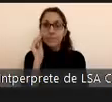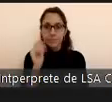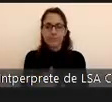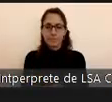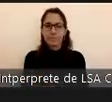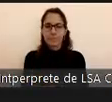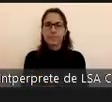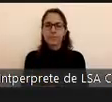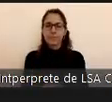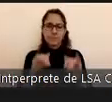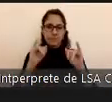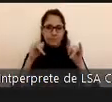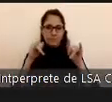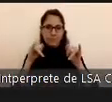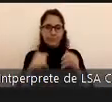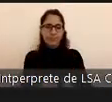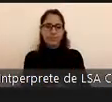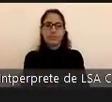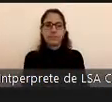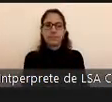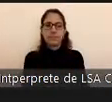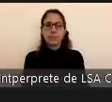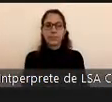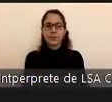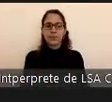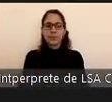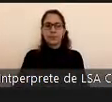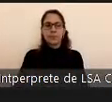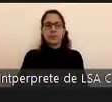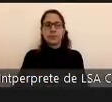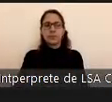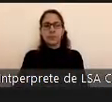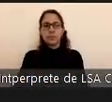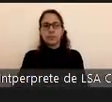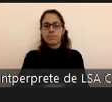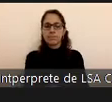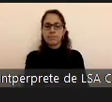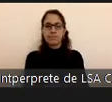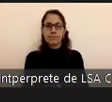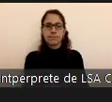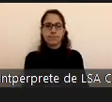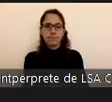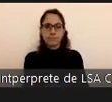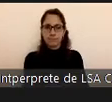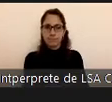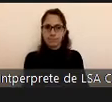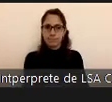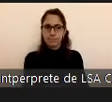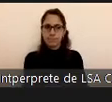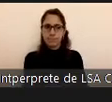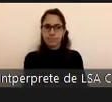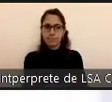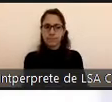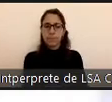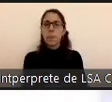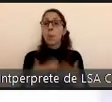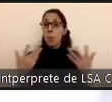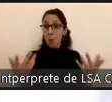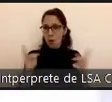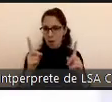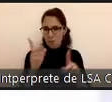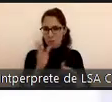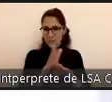Sí, profe. Bien. Bueno, les decía